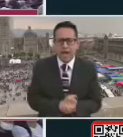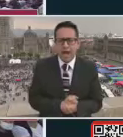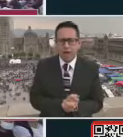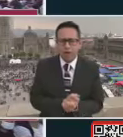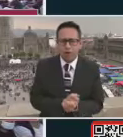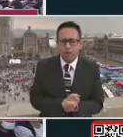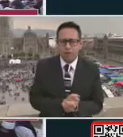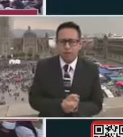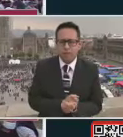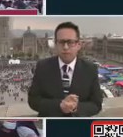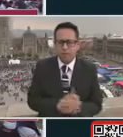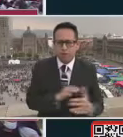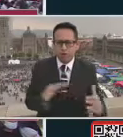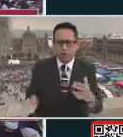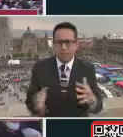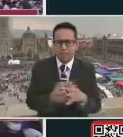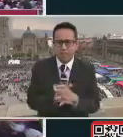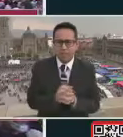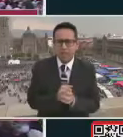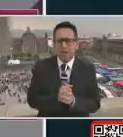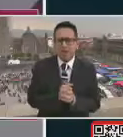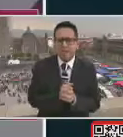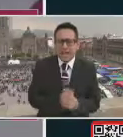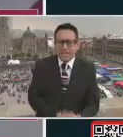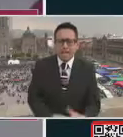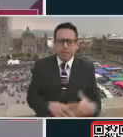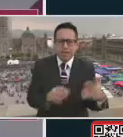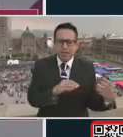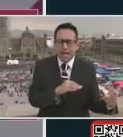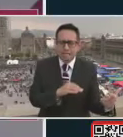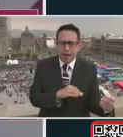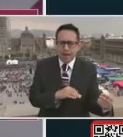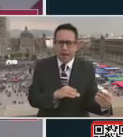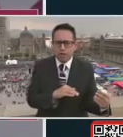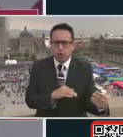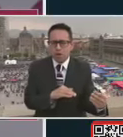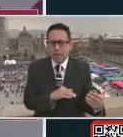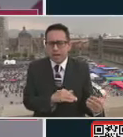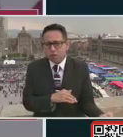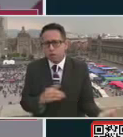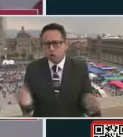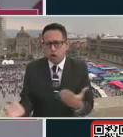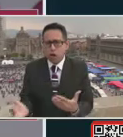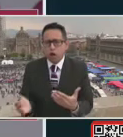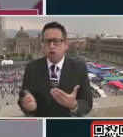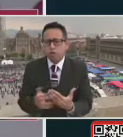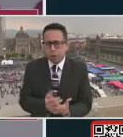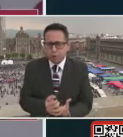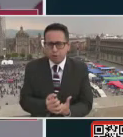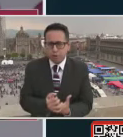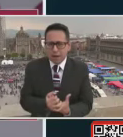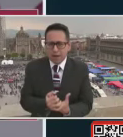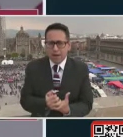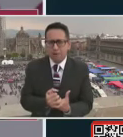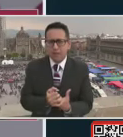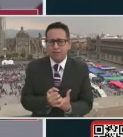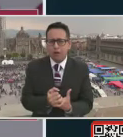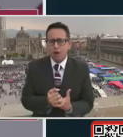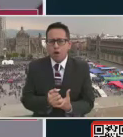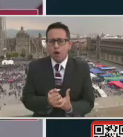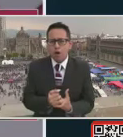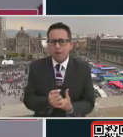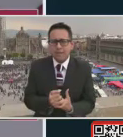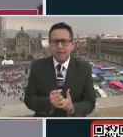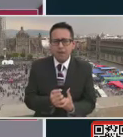íbamos ahí al corte y estábamos haciendo todas estas pausas. Decía, ¿quién puede salvar a su gobierno? Son los propios ciudadanos.